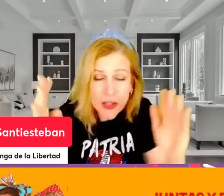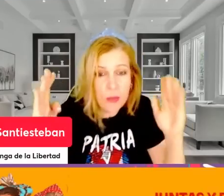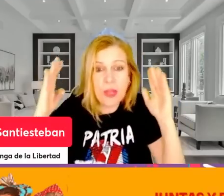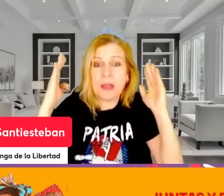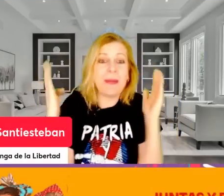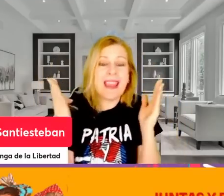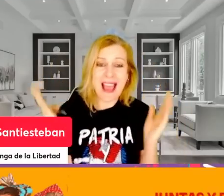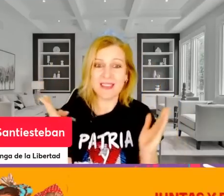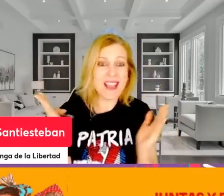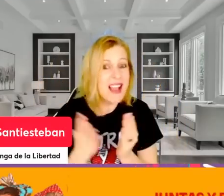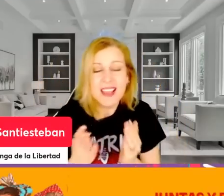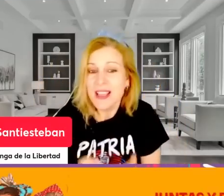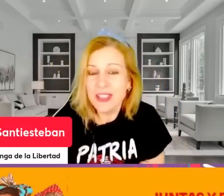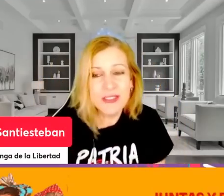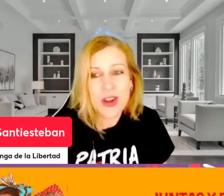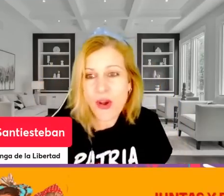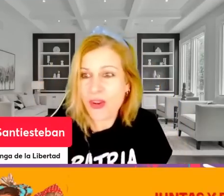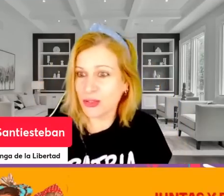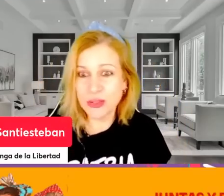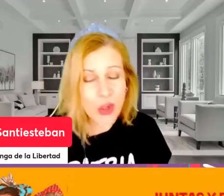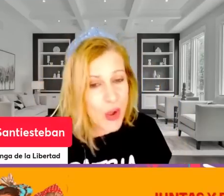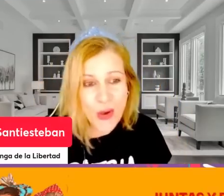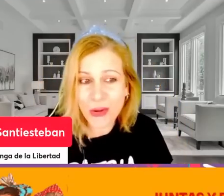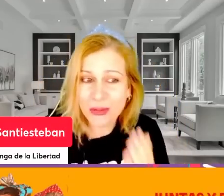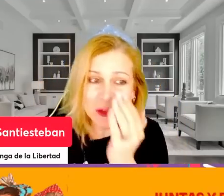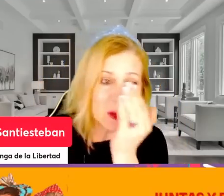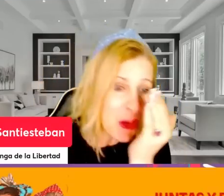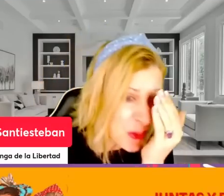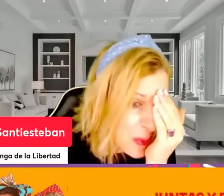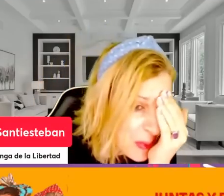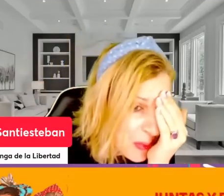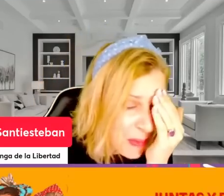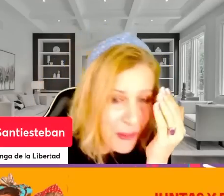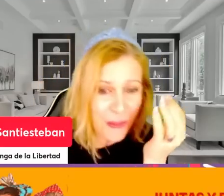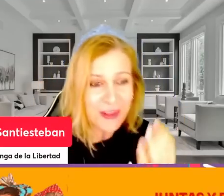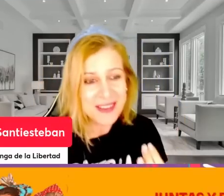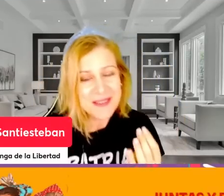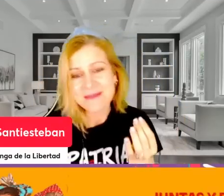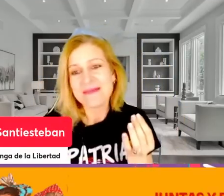desboca todo el mundo por ahí para allá, o sea, no, no, no.